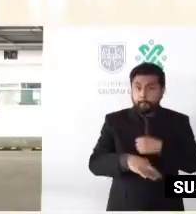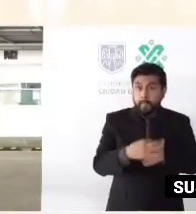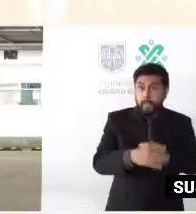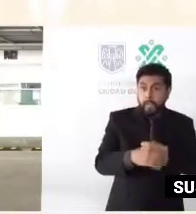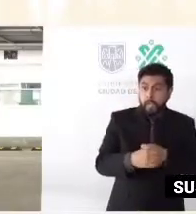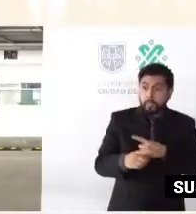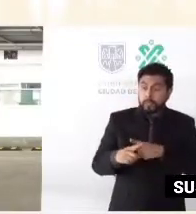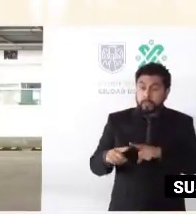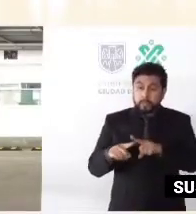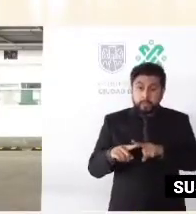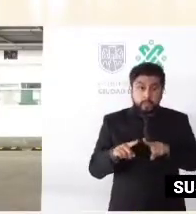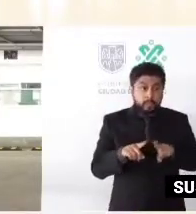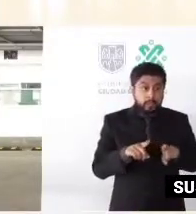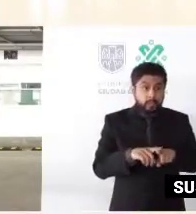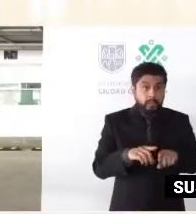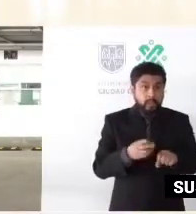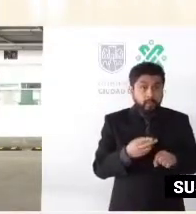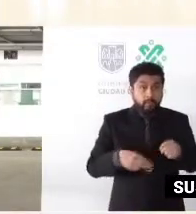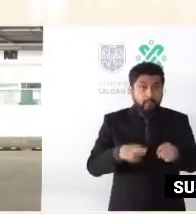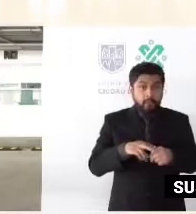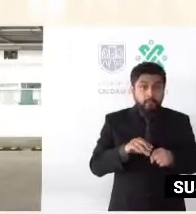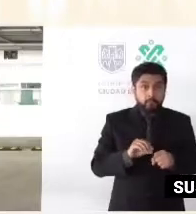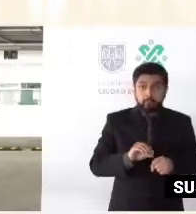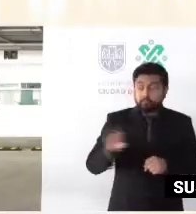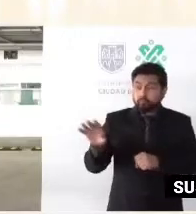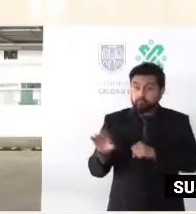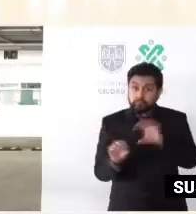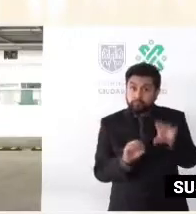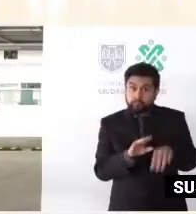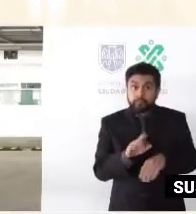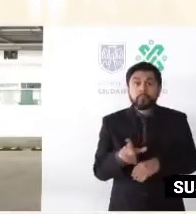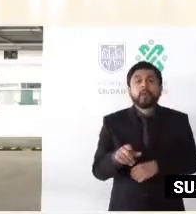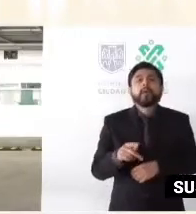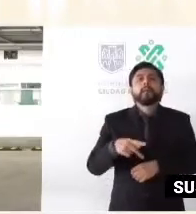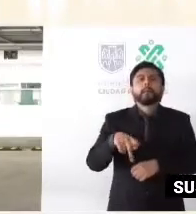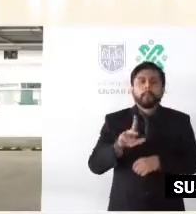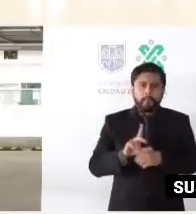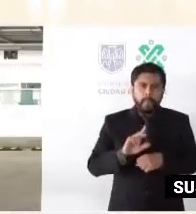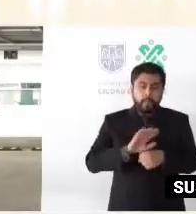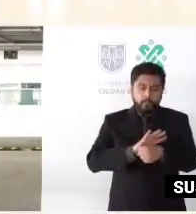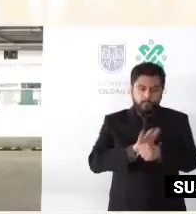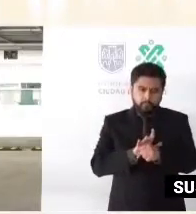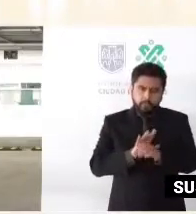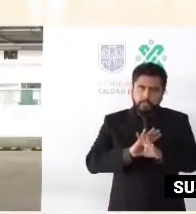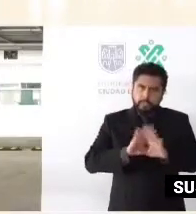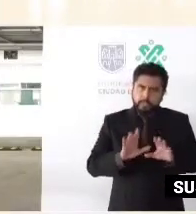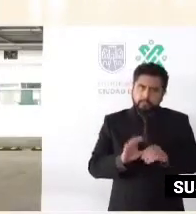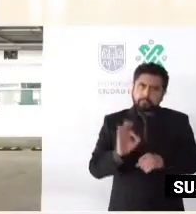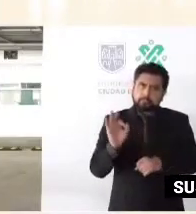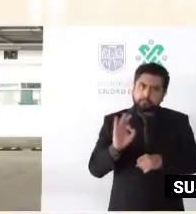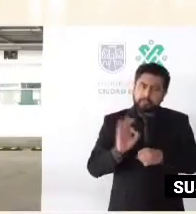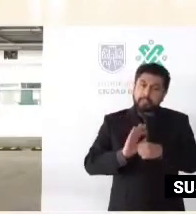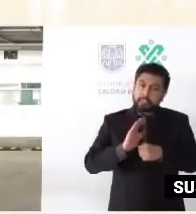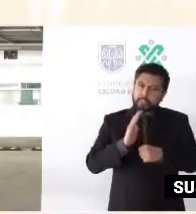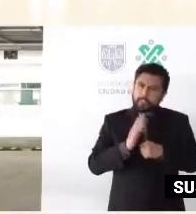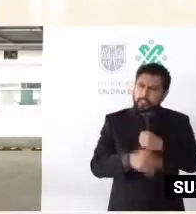en otros hospitales. Pero posteriormente, una vez remontada la pandemia, será un hospital general